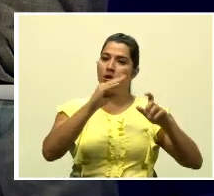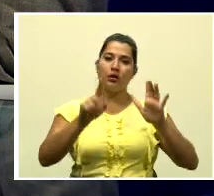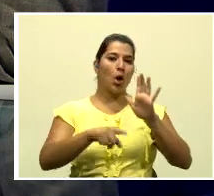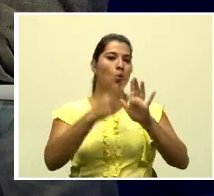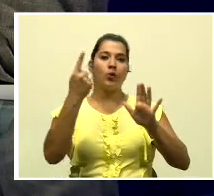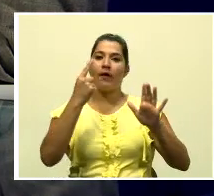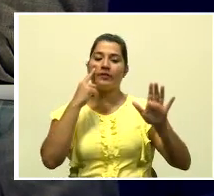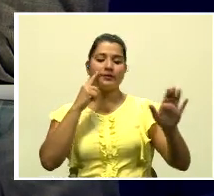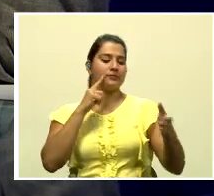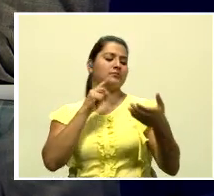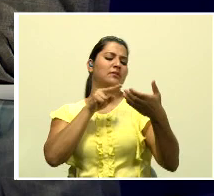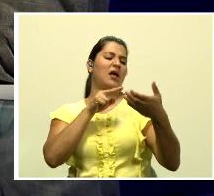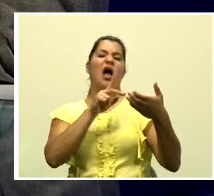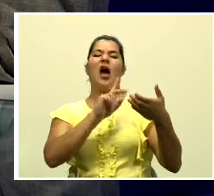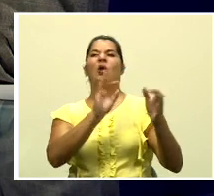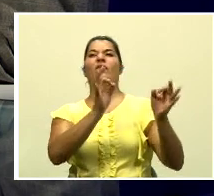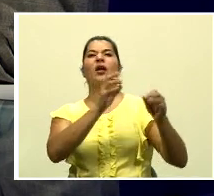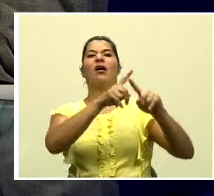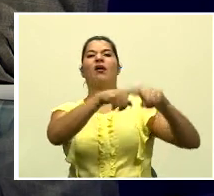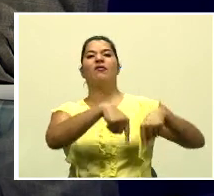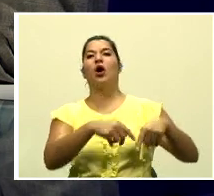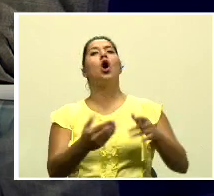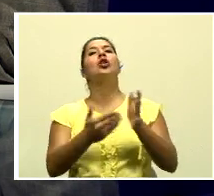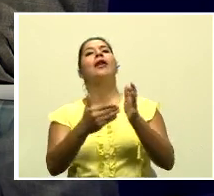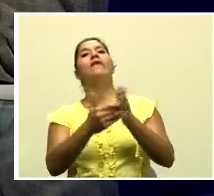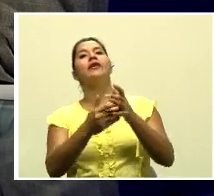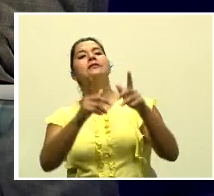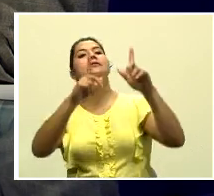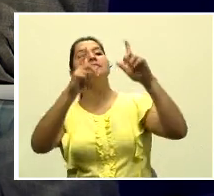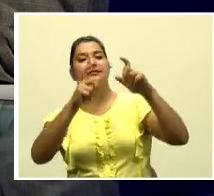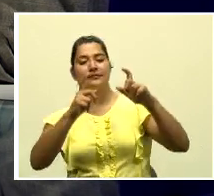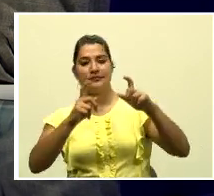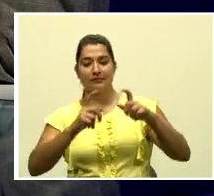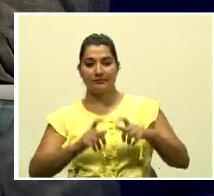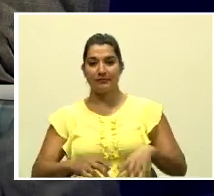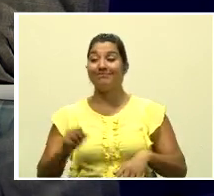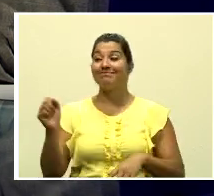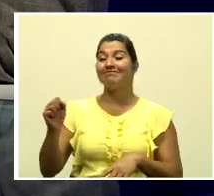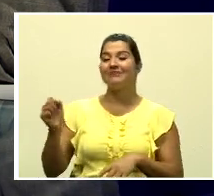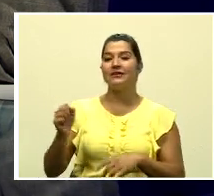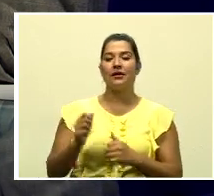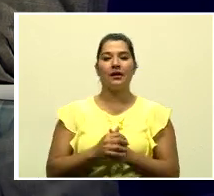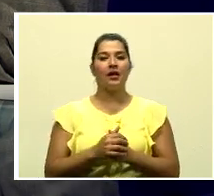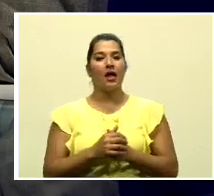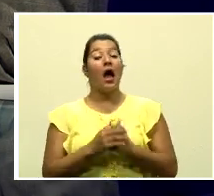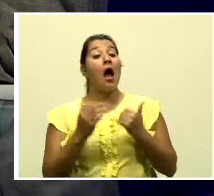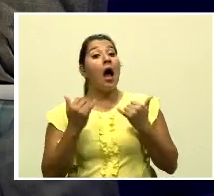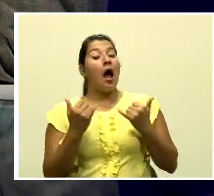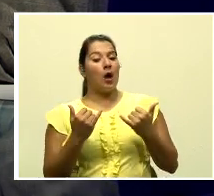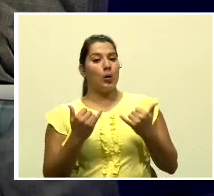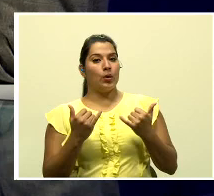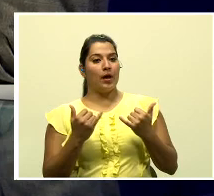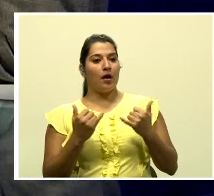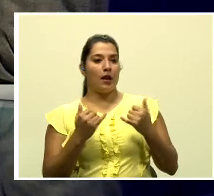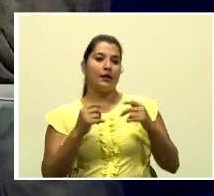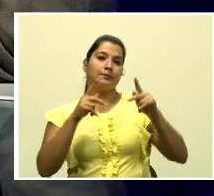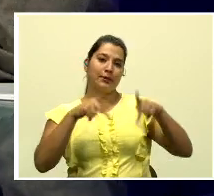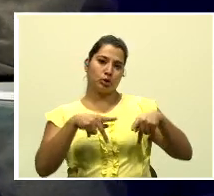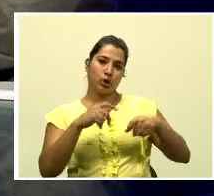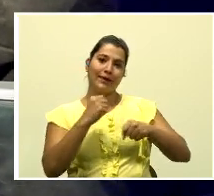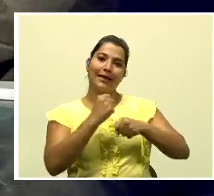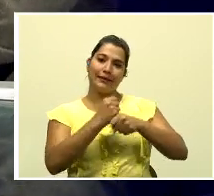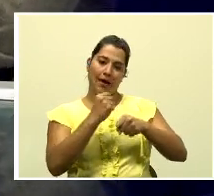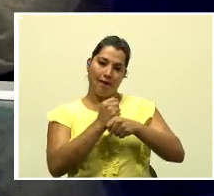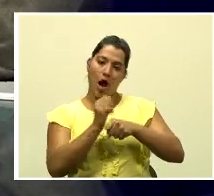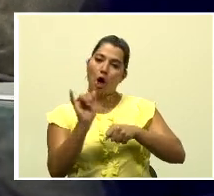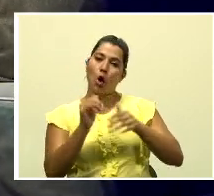mira el teléfono, no me quedó bien, vamos con otra, hagamos otra toma y tal. Es cierto. En el caso de los fotógrafos